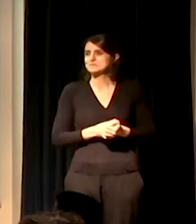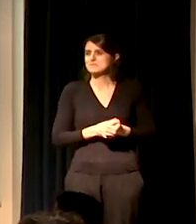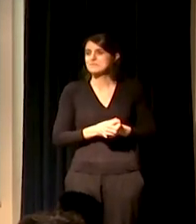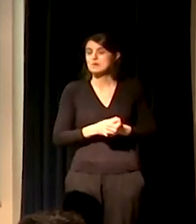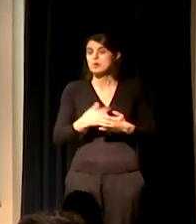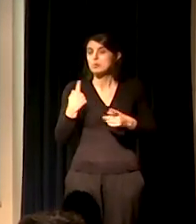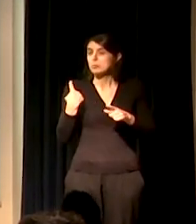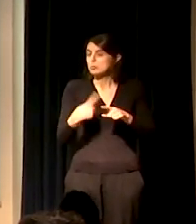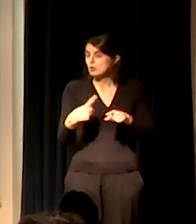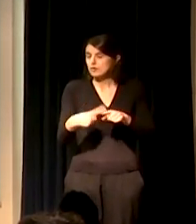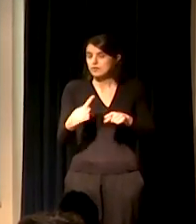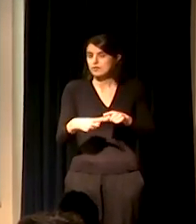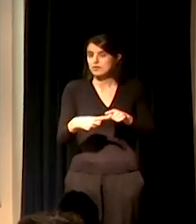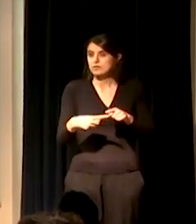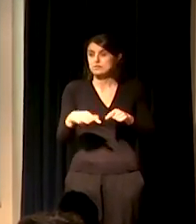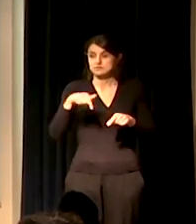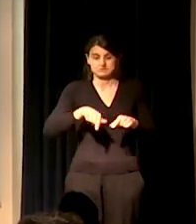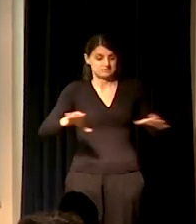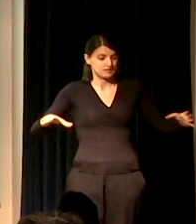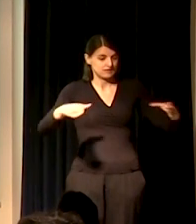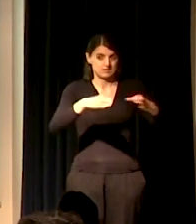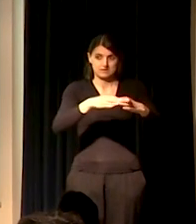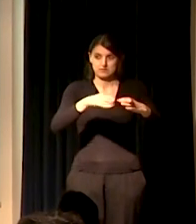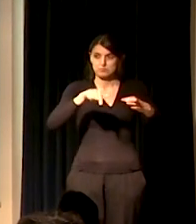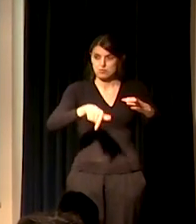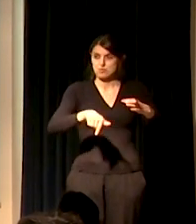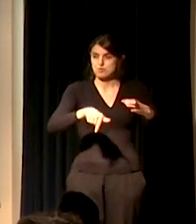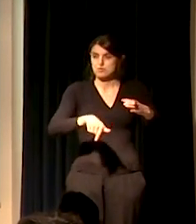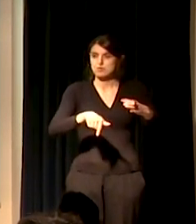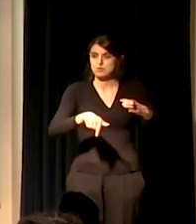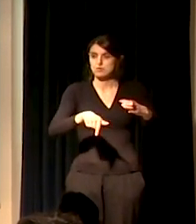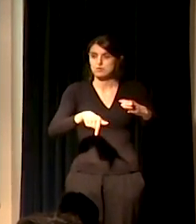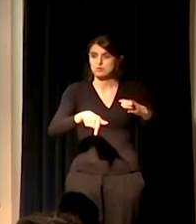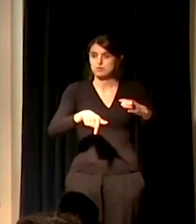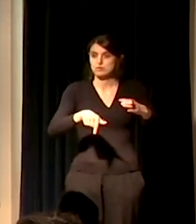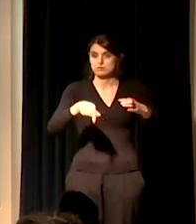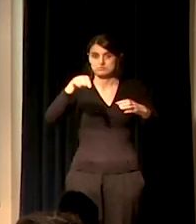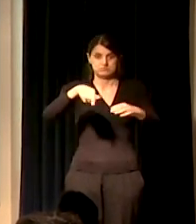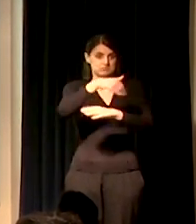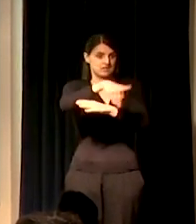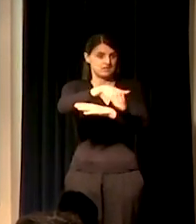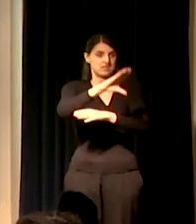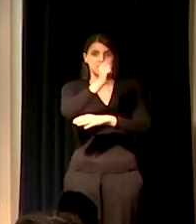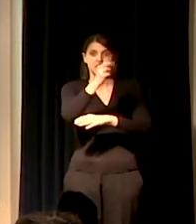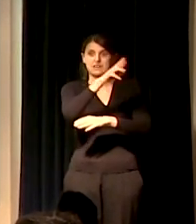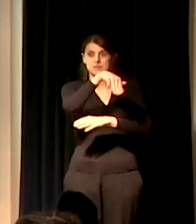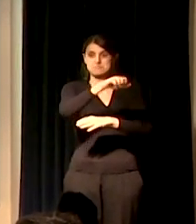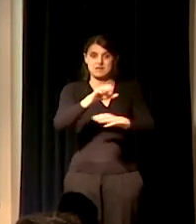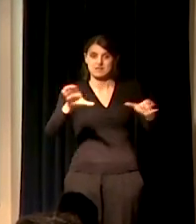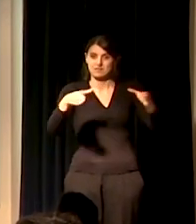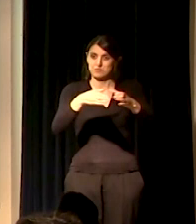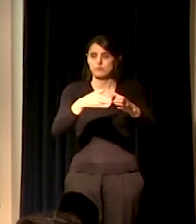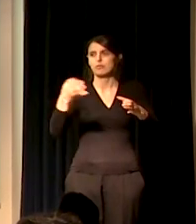Porque creo que el equipo que está aquí, el equipo que está en la calle del Karma, se merece también una